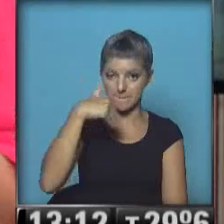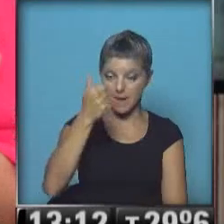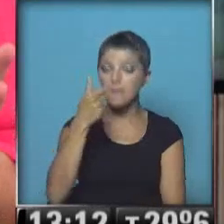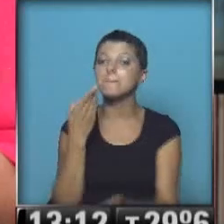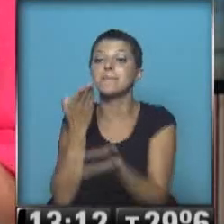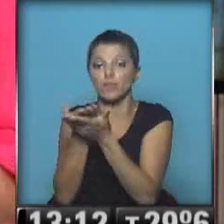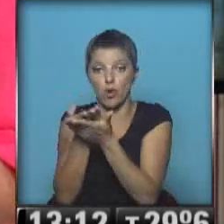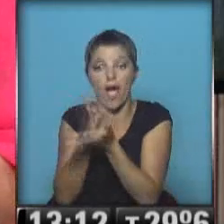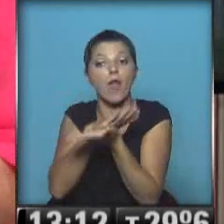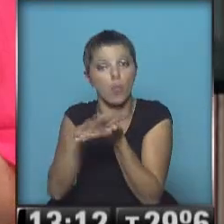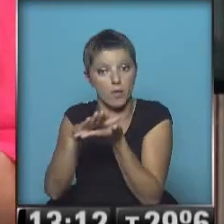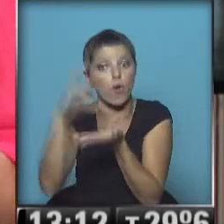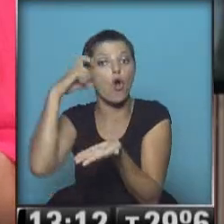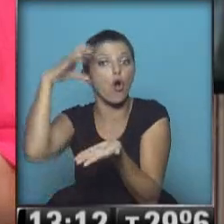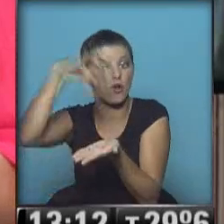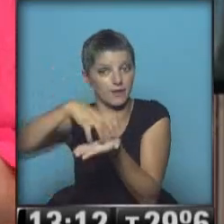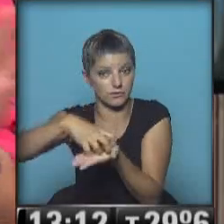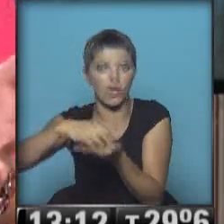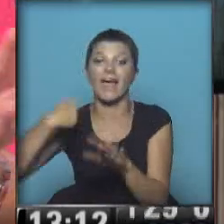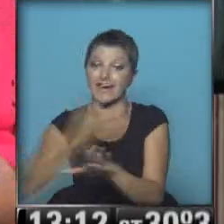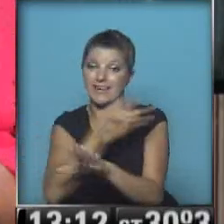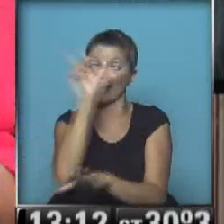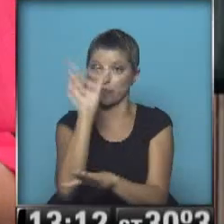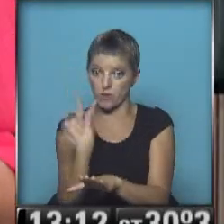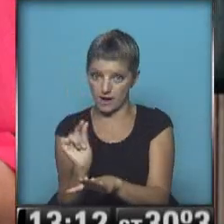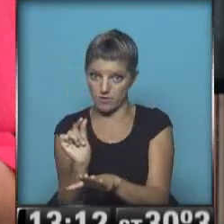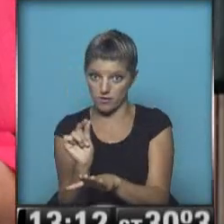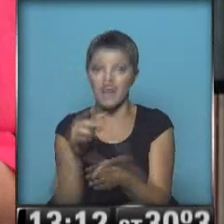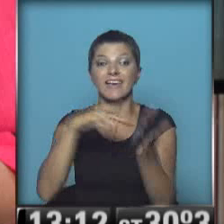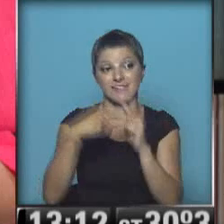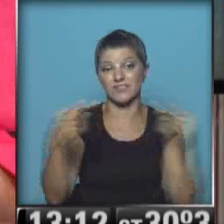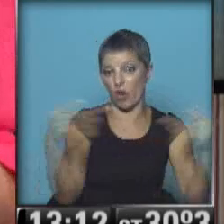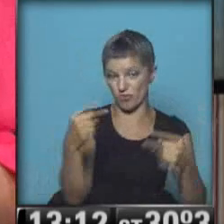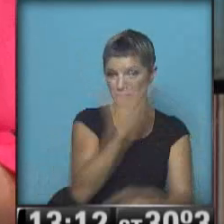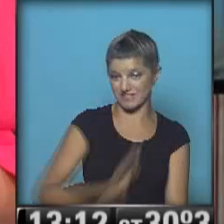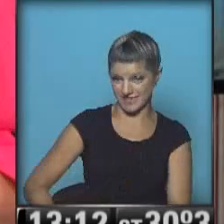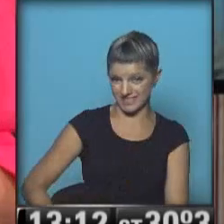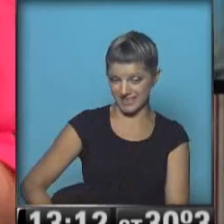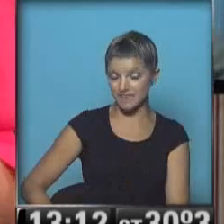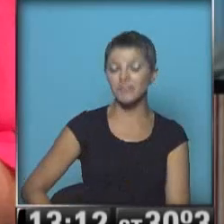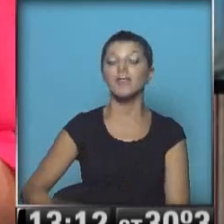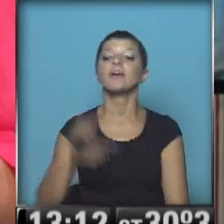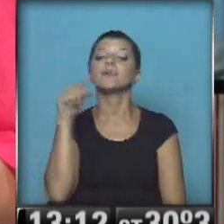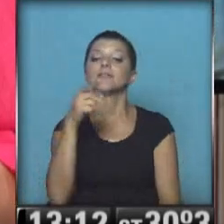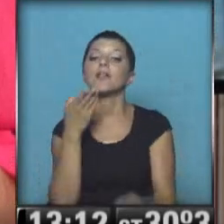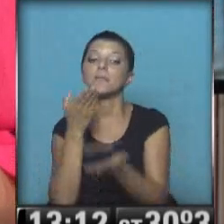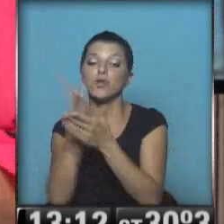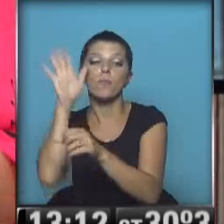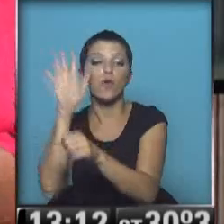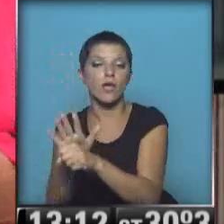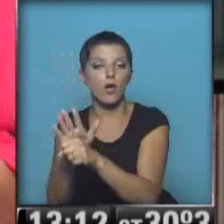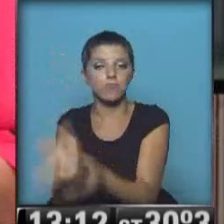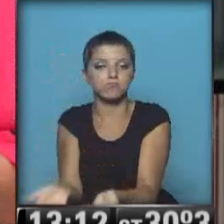que repetimos es de mayoría republicana o sea adverso al presidente Obama le pidió el fin del bloqueo